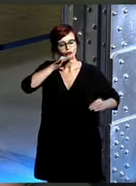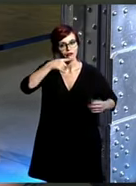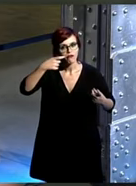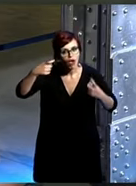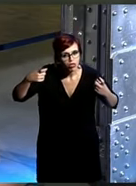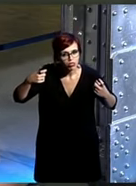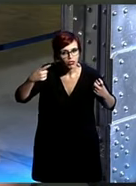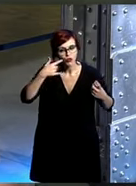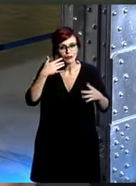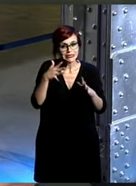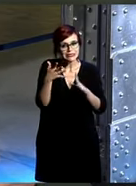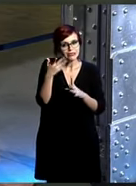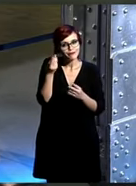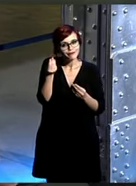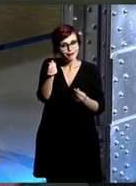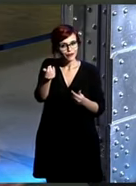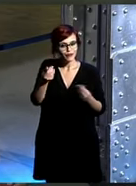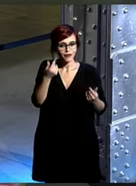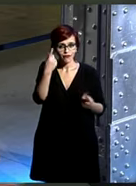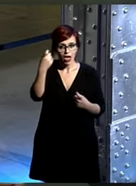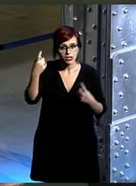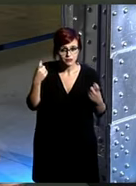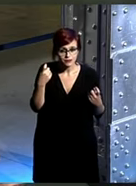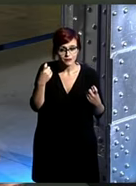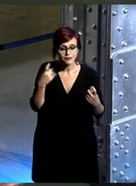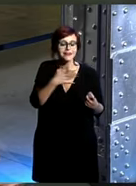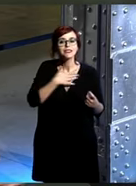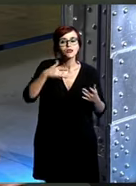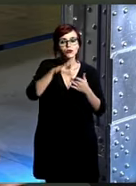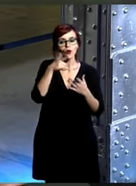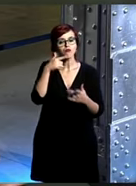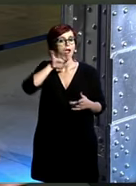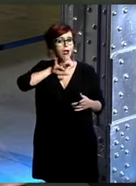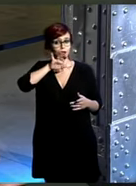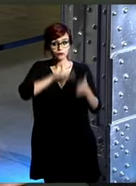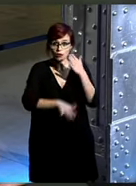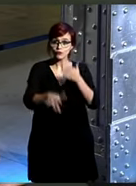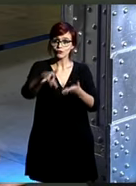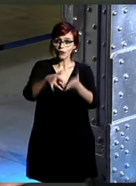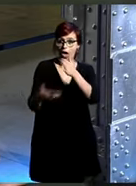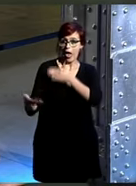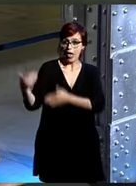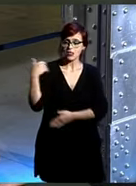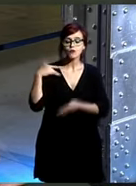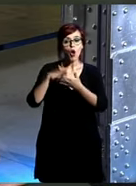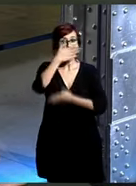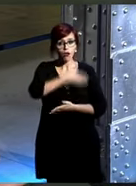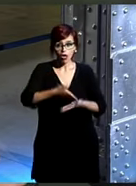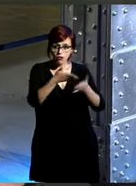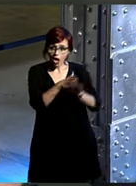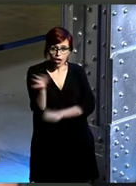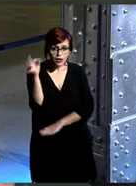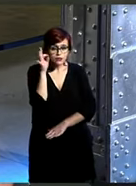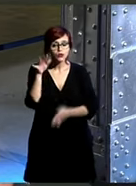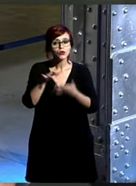a la expectativa del cambio. Yo quería empezar esta mesa redonda con una anécdota que me ocurrió ayer en el colegio de mis hijas. El